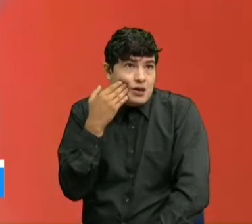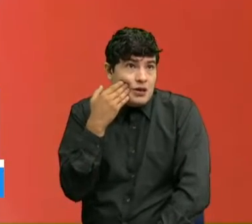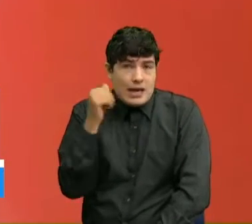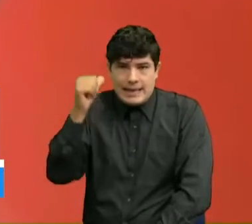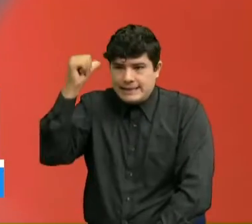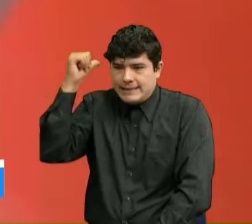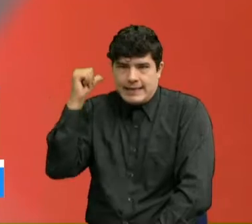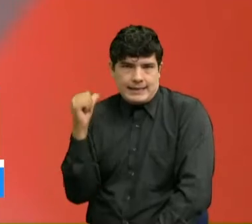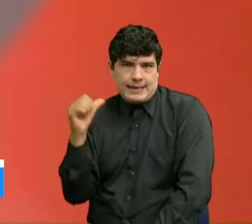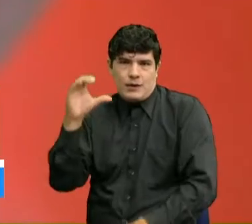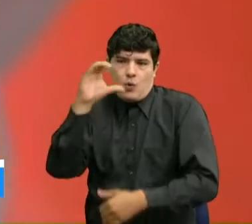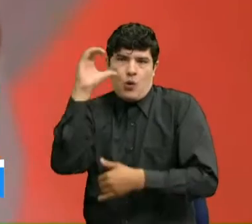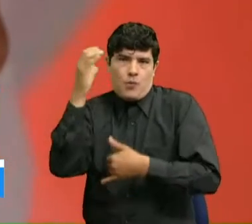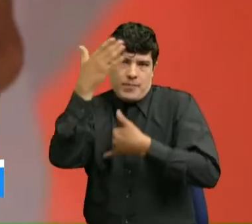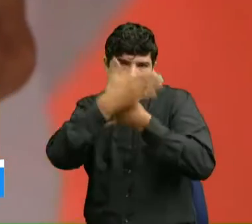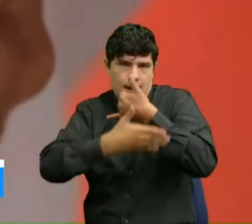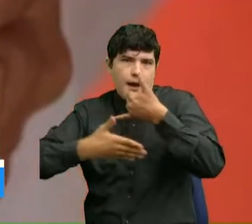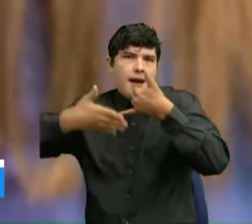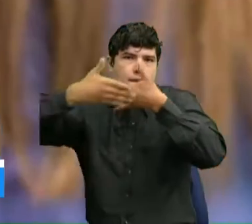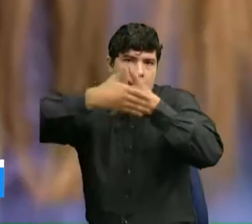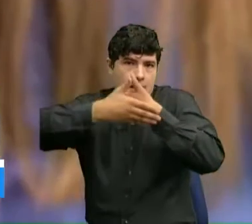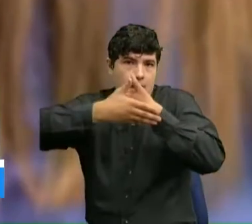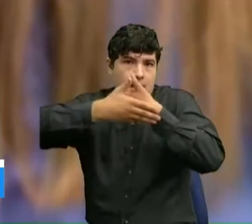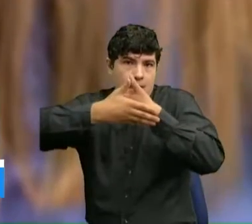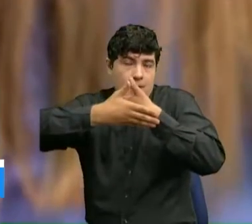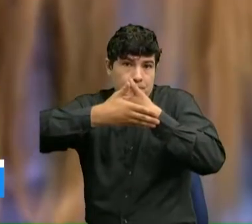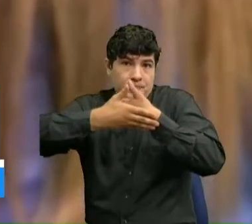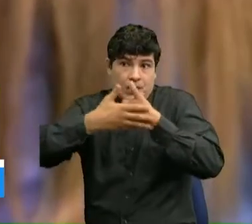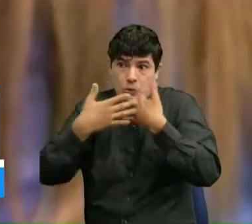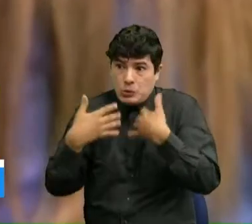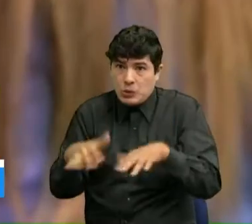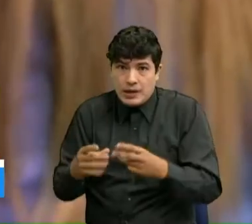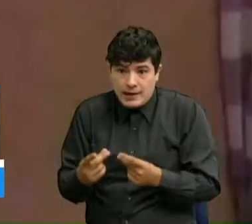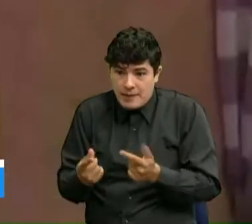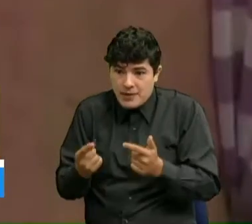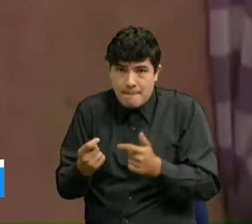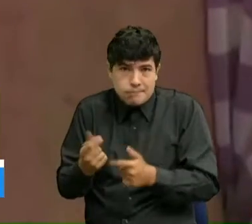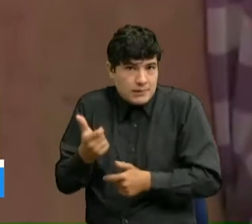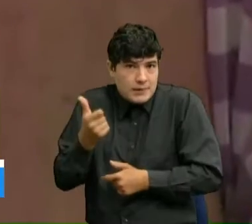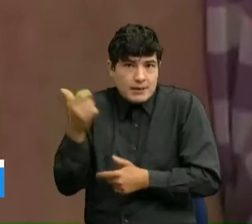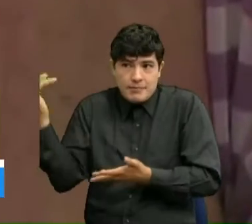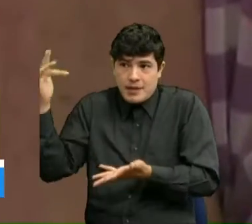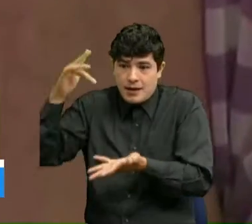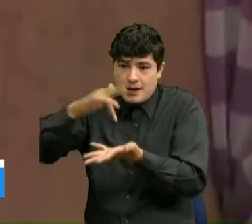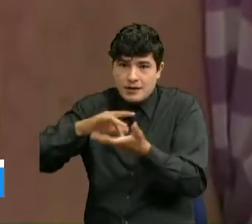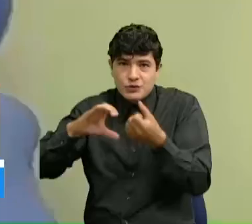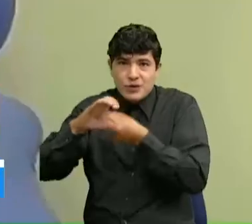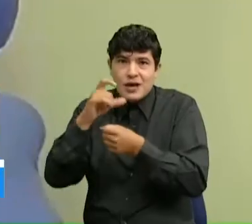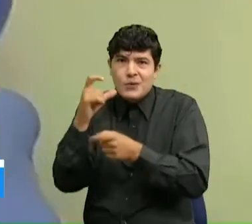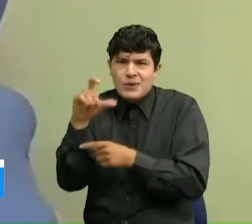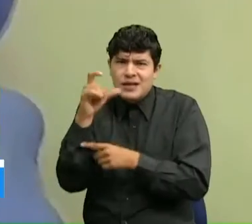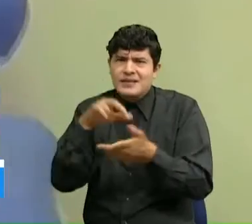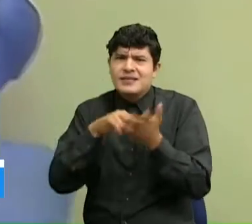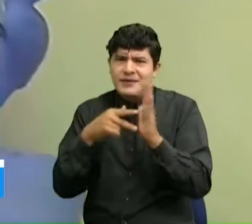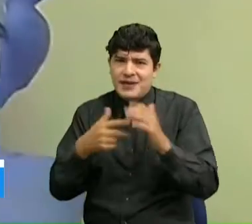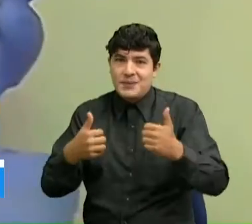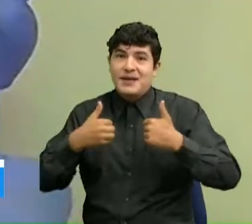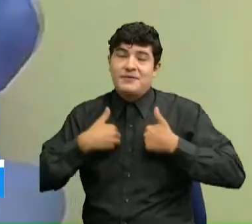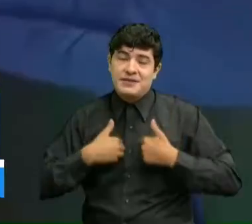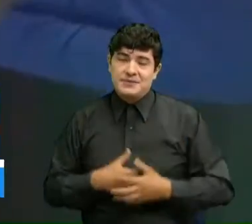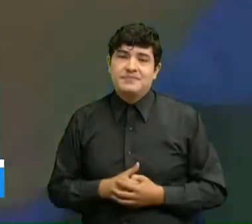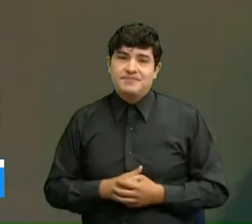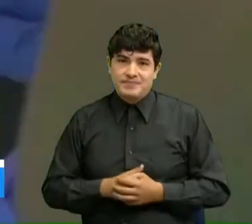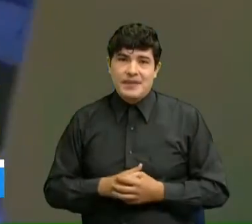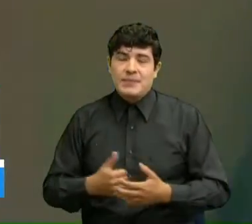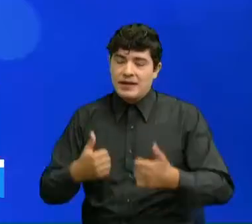en todo el país, y el hecho de que en tan pocos días ya esté aquí en Cúcuta, eso es un beneficio muy grande para